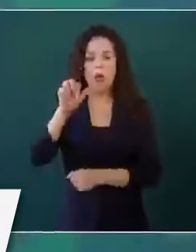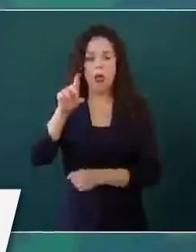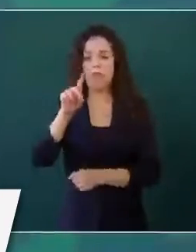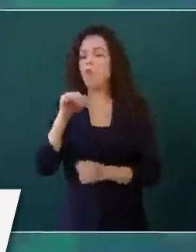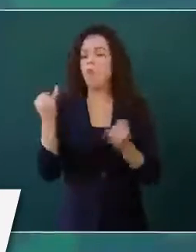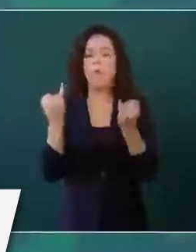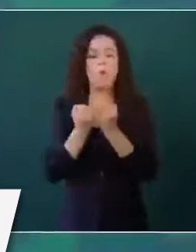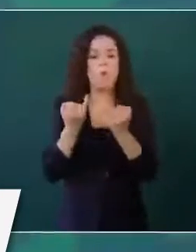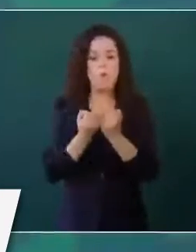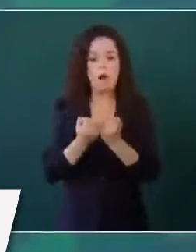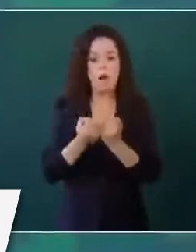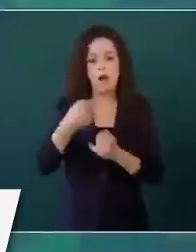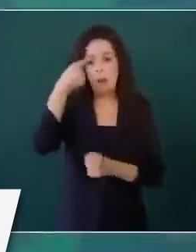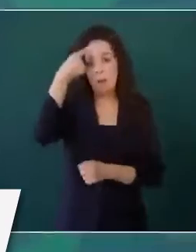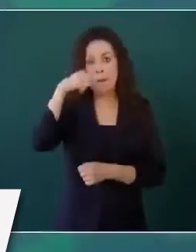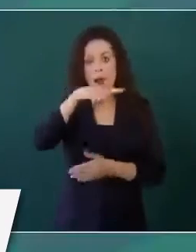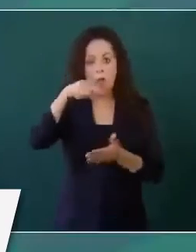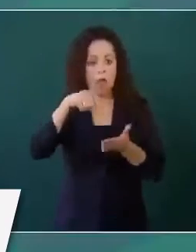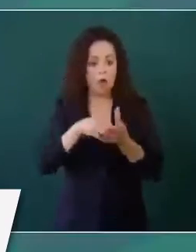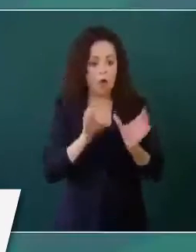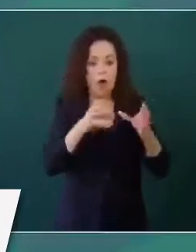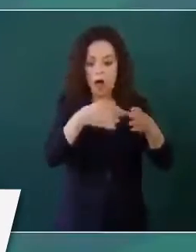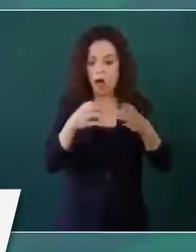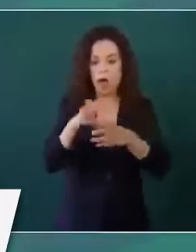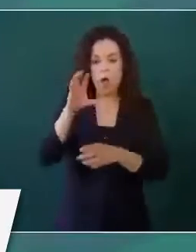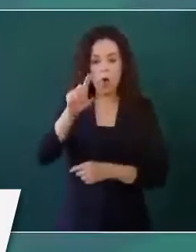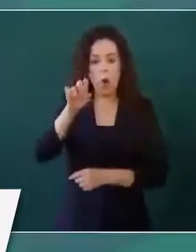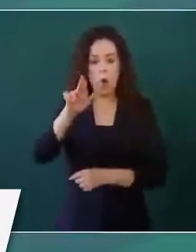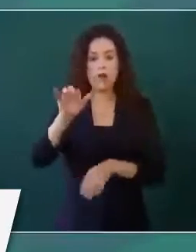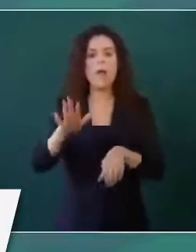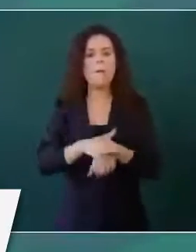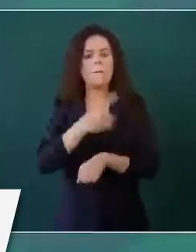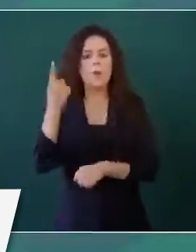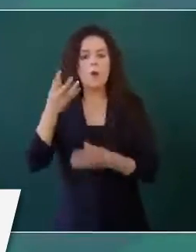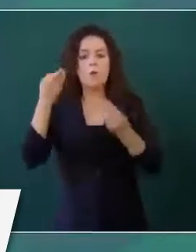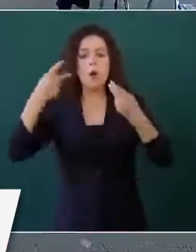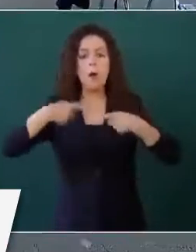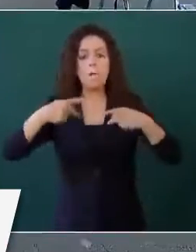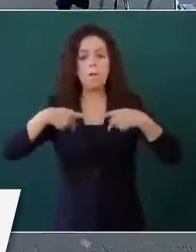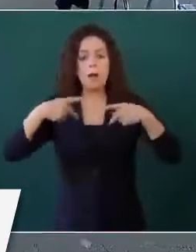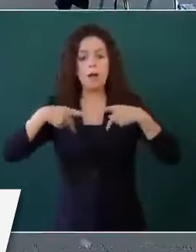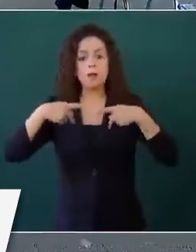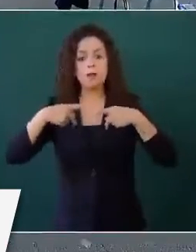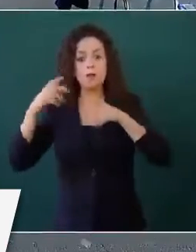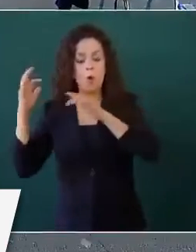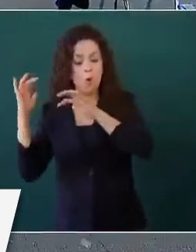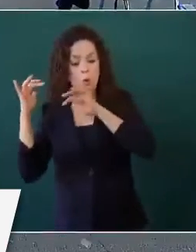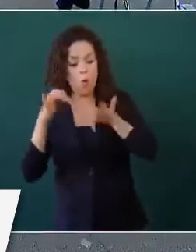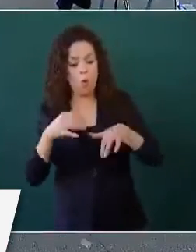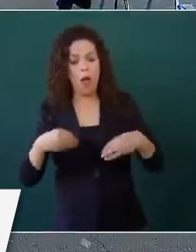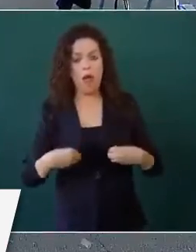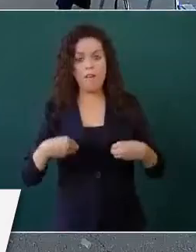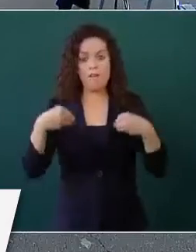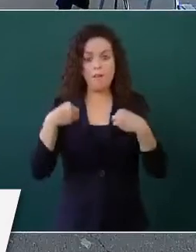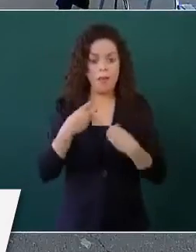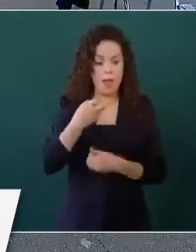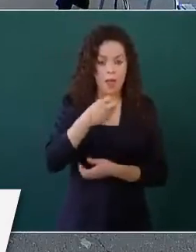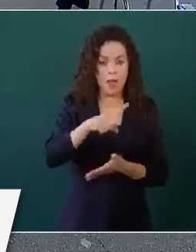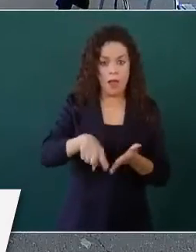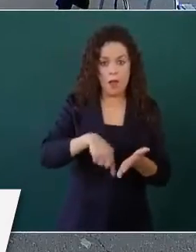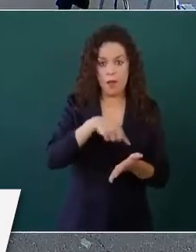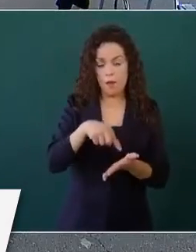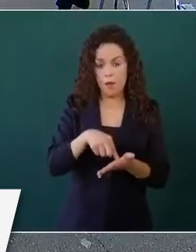colonias, porque ha llegado mucha gente a vivir, a buscarse la vida